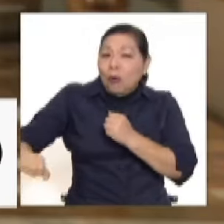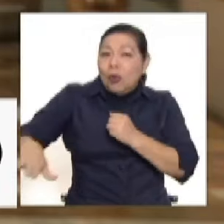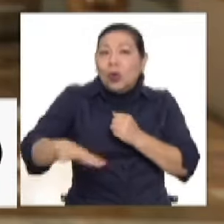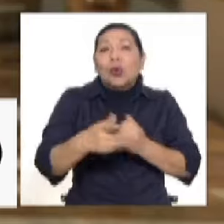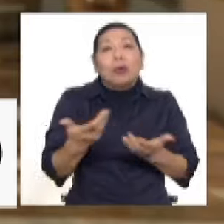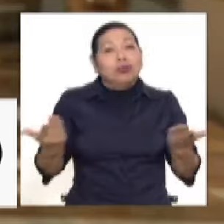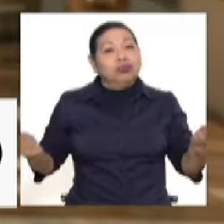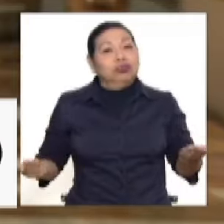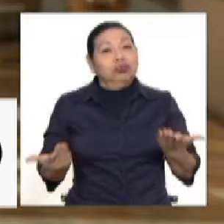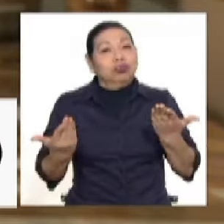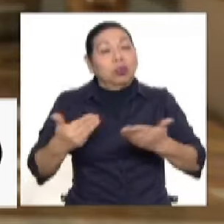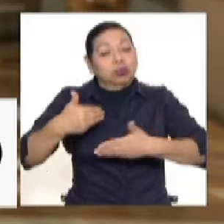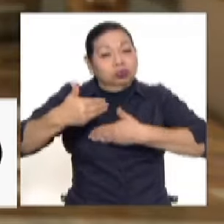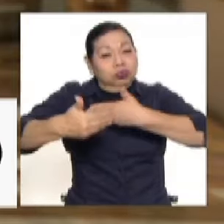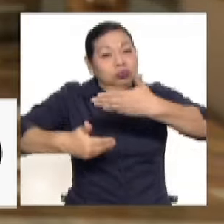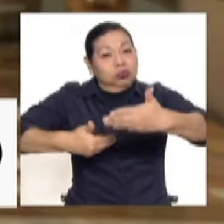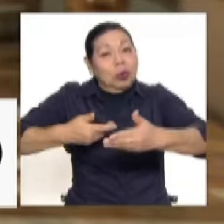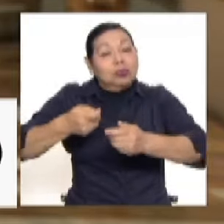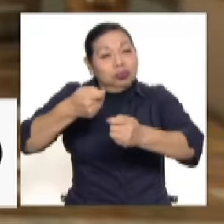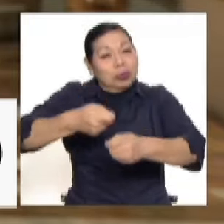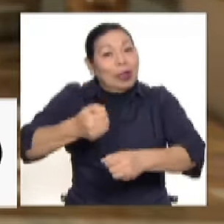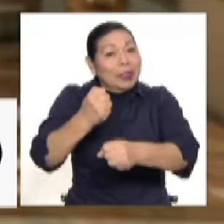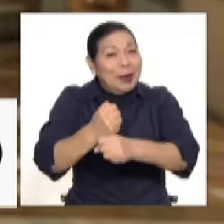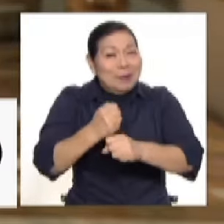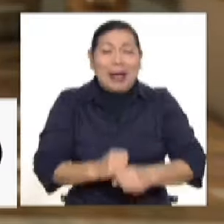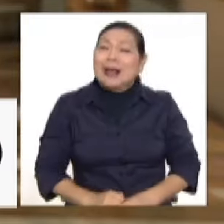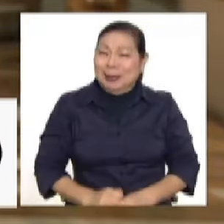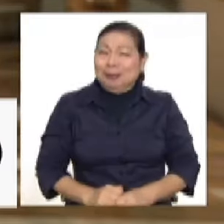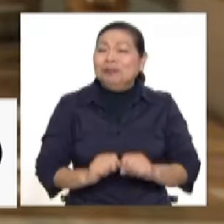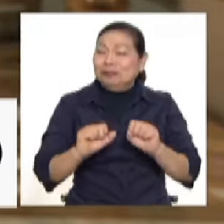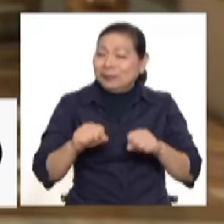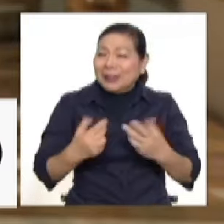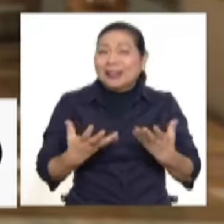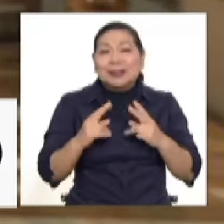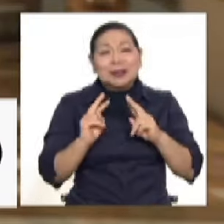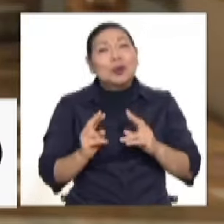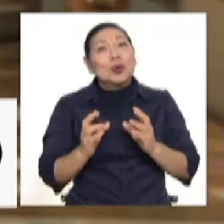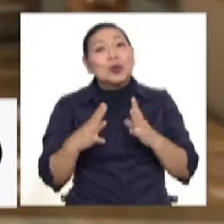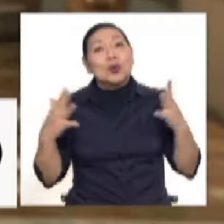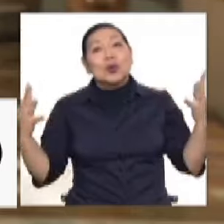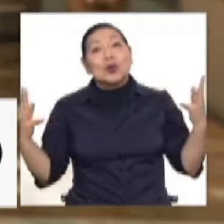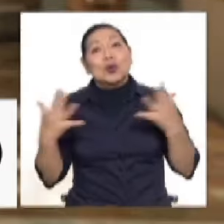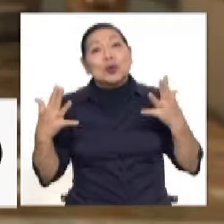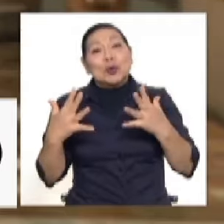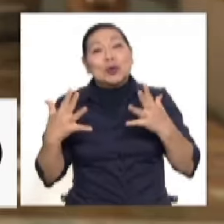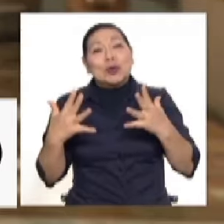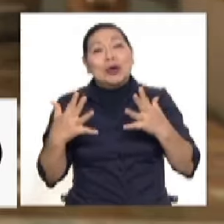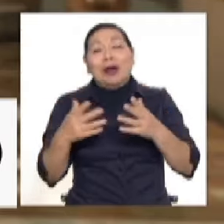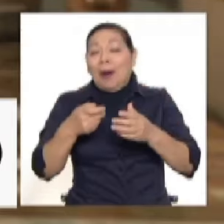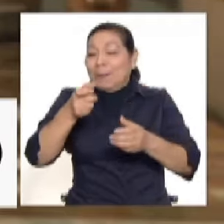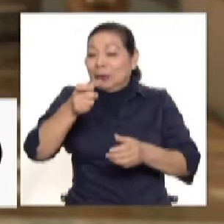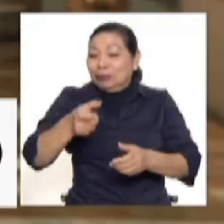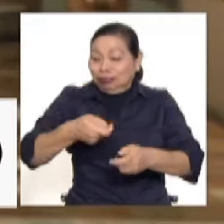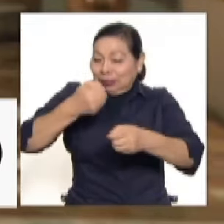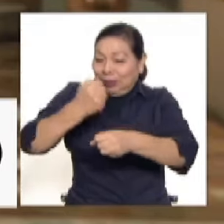sus emprendimientos productivos. Queremos ver brillar a nuestra